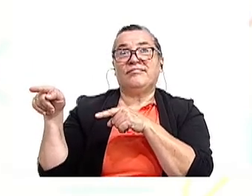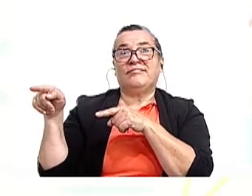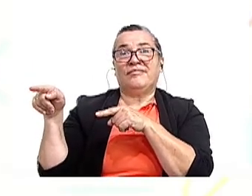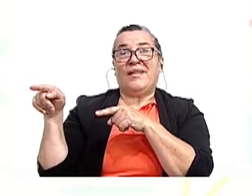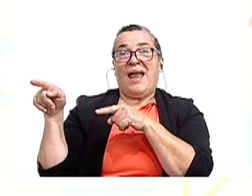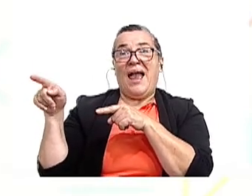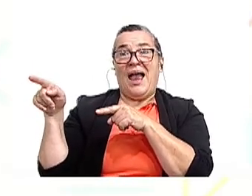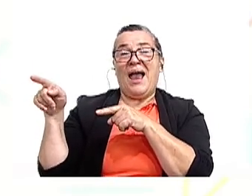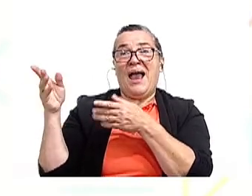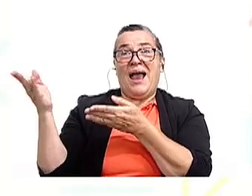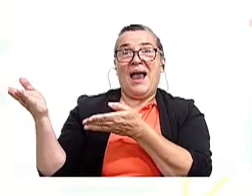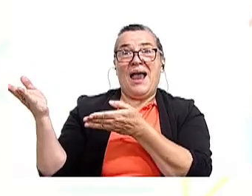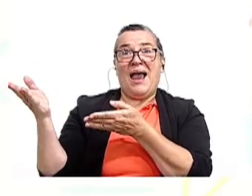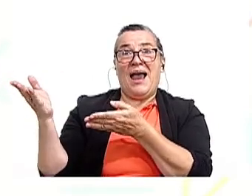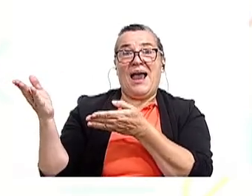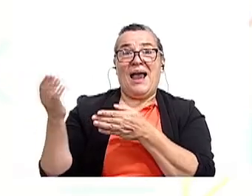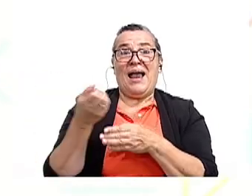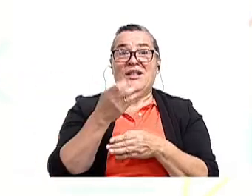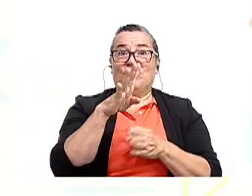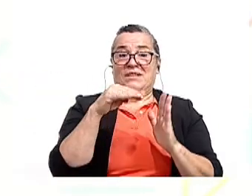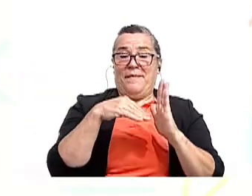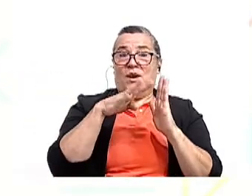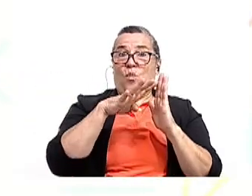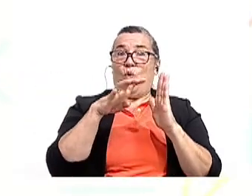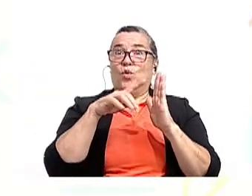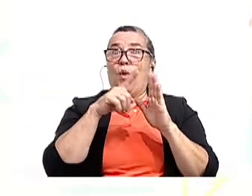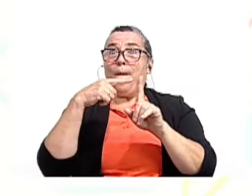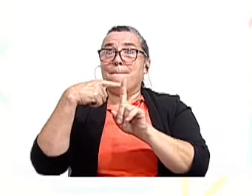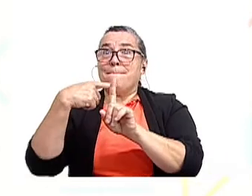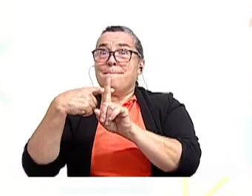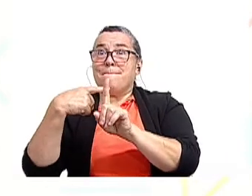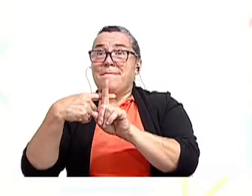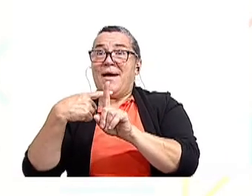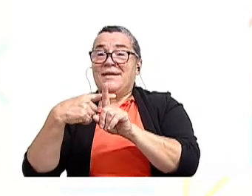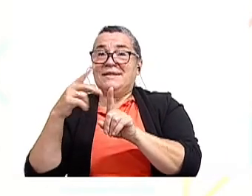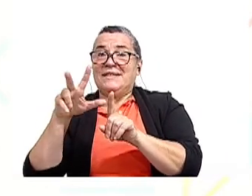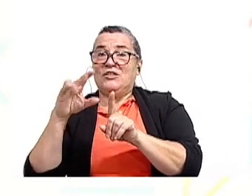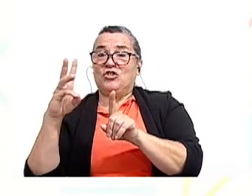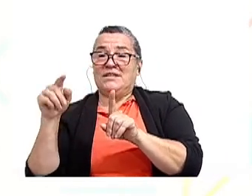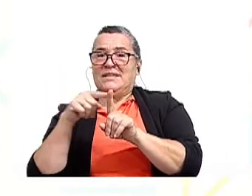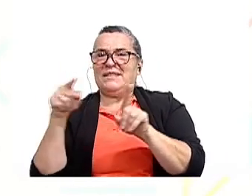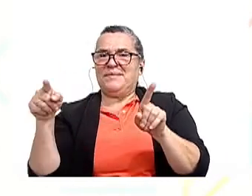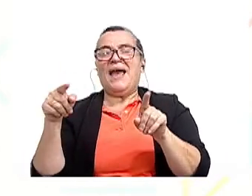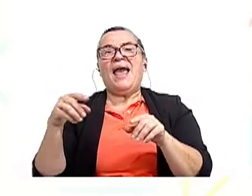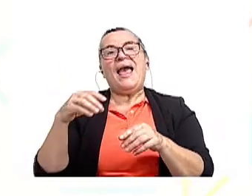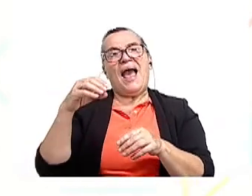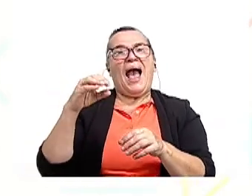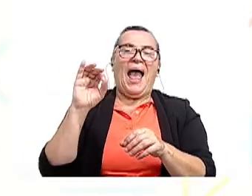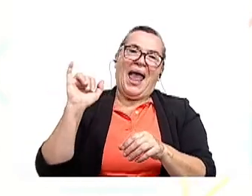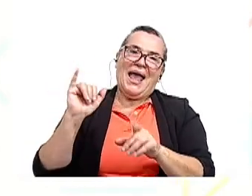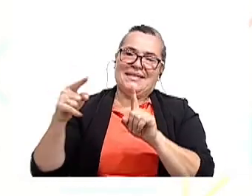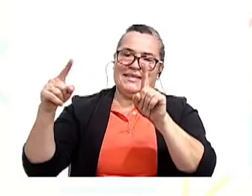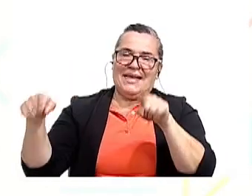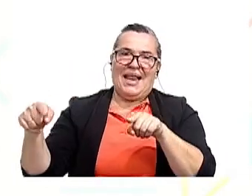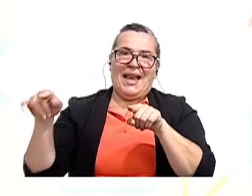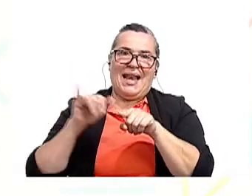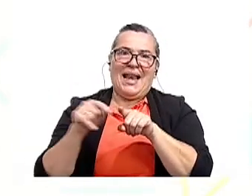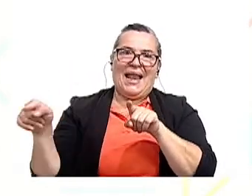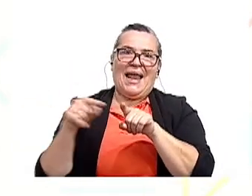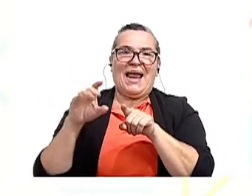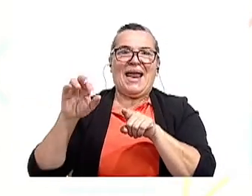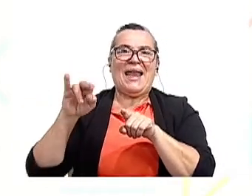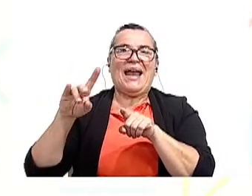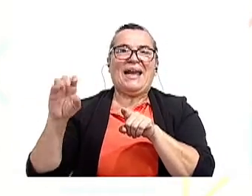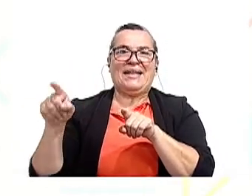por 360,000. Y de esta forma tenemos el criterio de la función lineal. Ayúdenme a determinar cuál